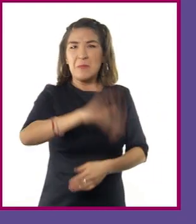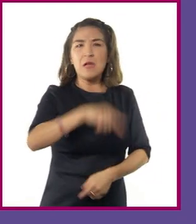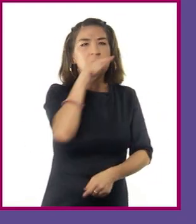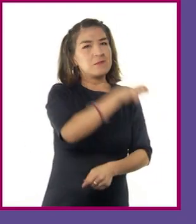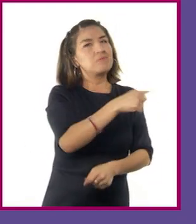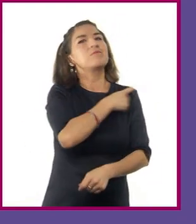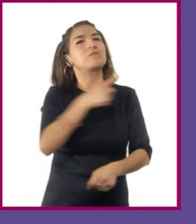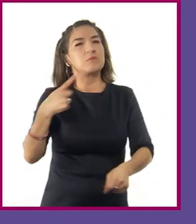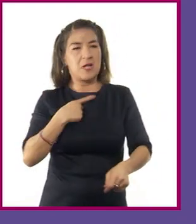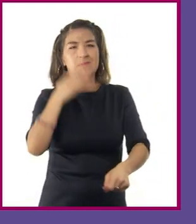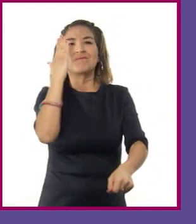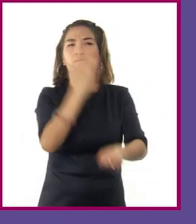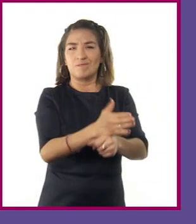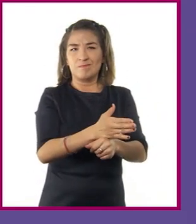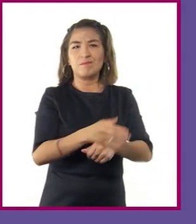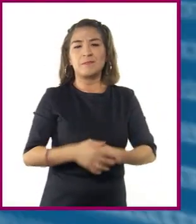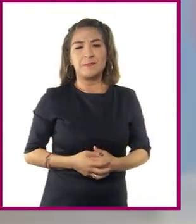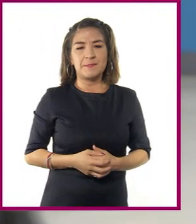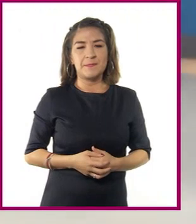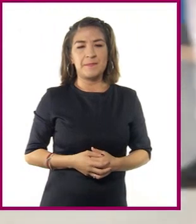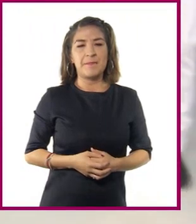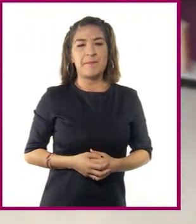la sanción correspondiente.